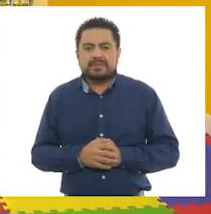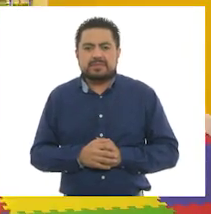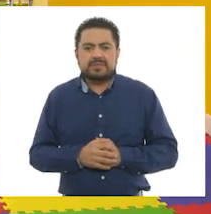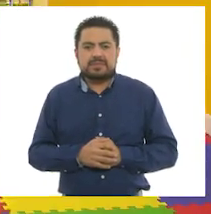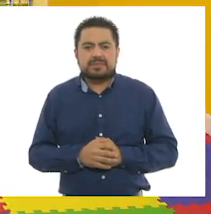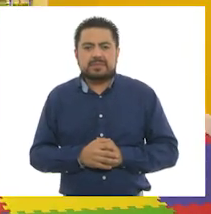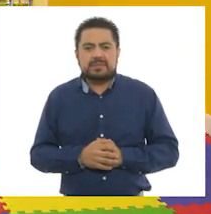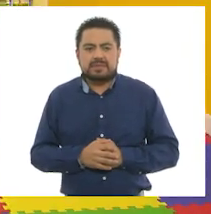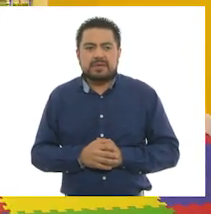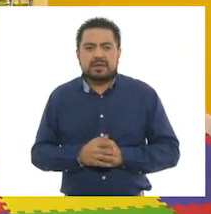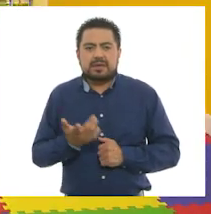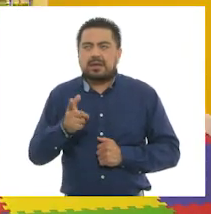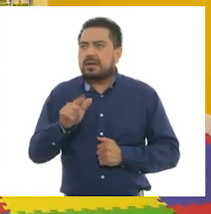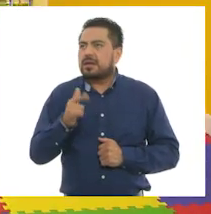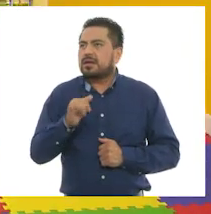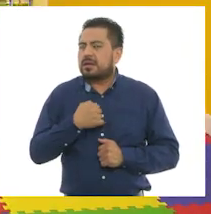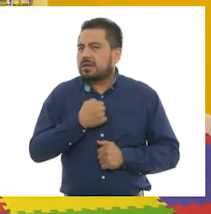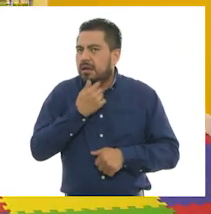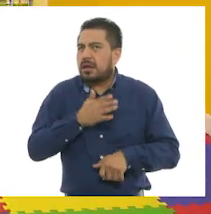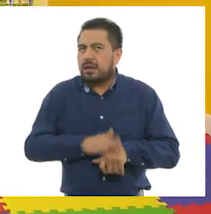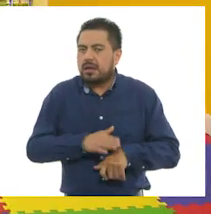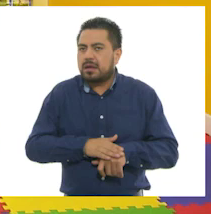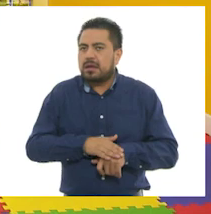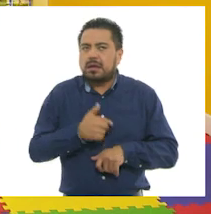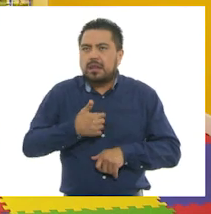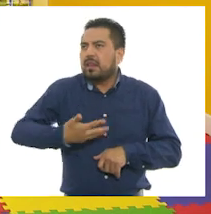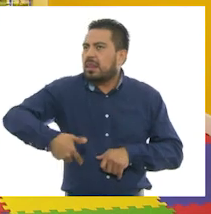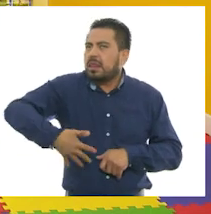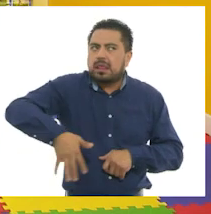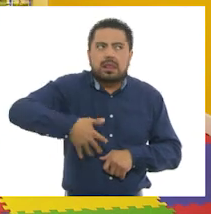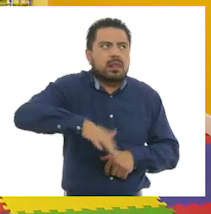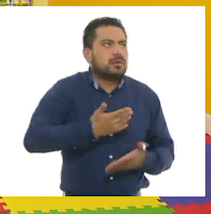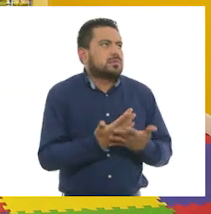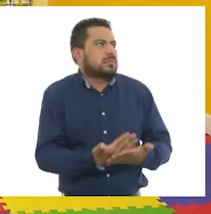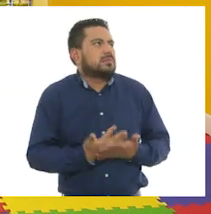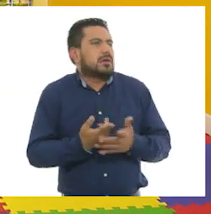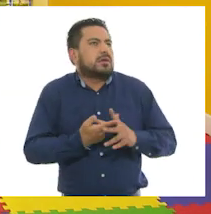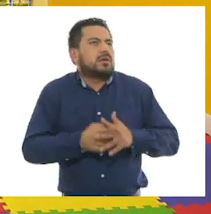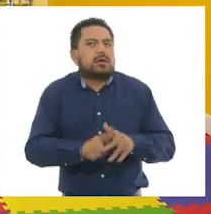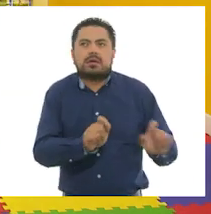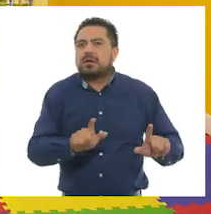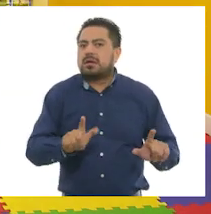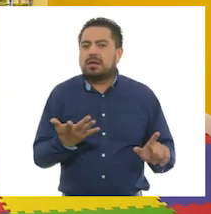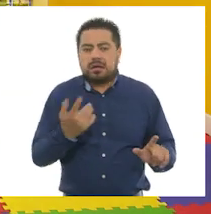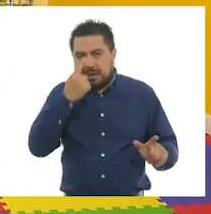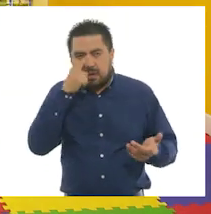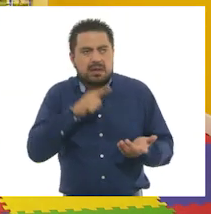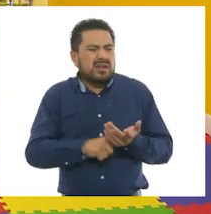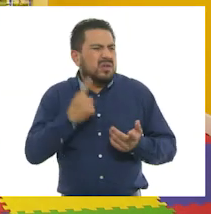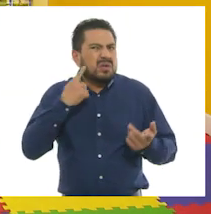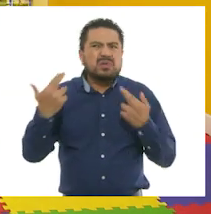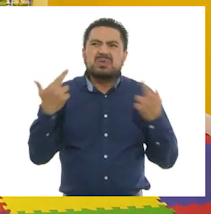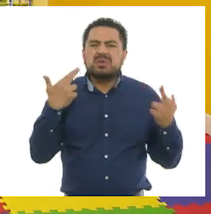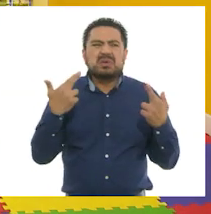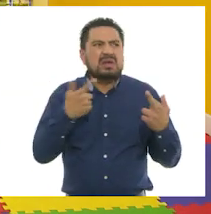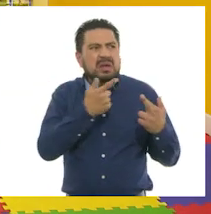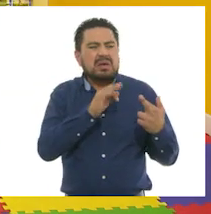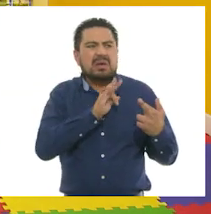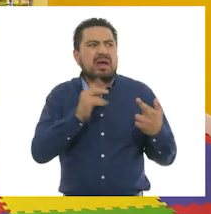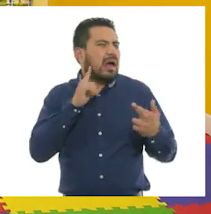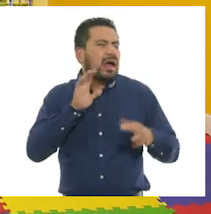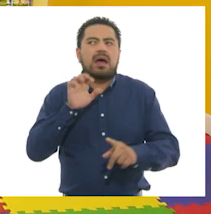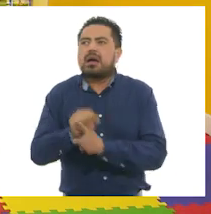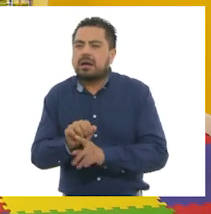Ay, Lili, te estaba diciendo que te estaba buscando y te estaba esperando para empezar el programa, pero yo creo que con tanto ruido ni me escuchaste.